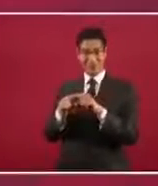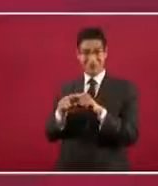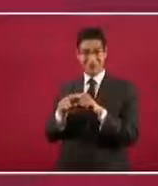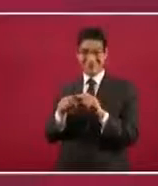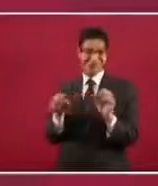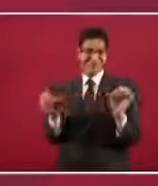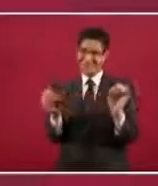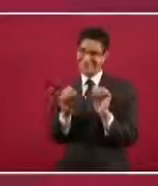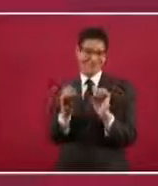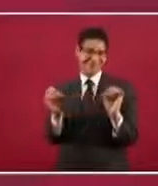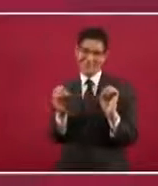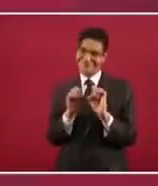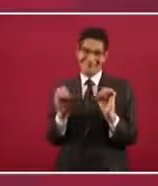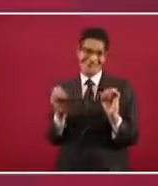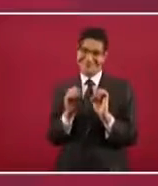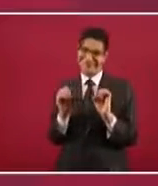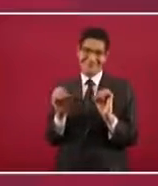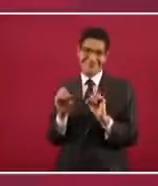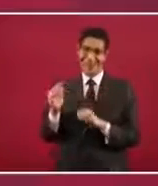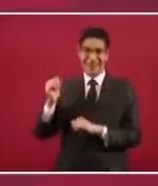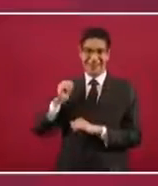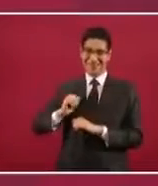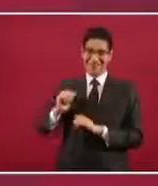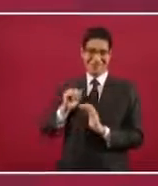lo que se hacía en la época